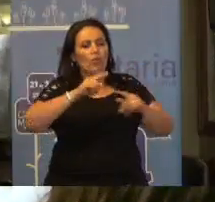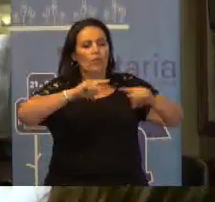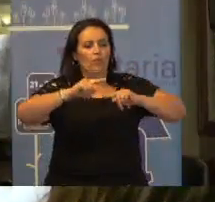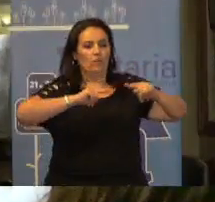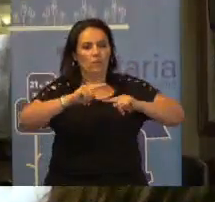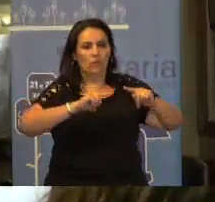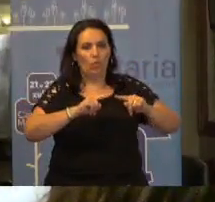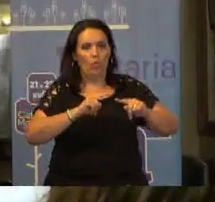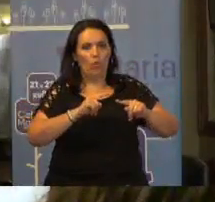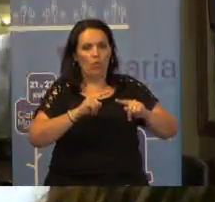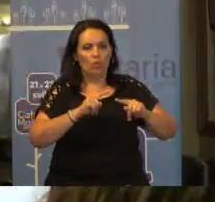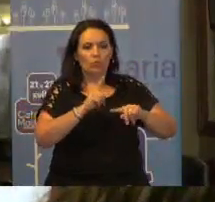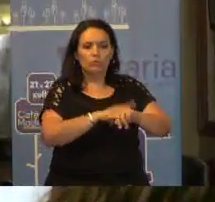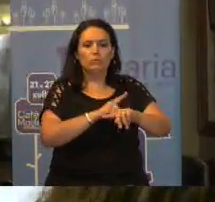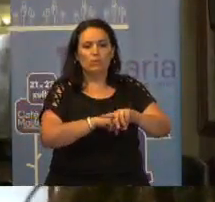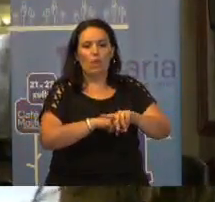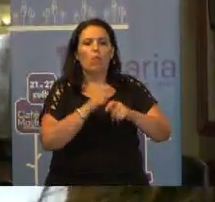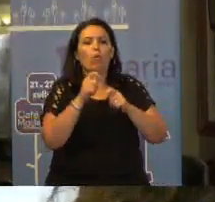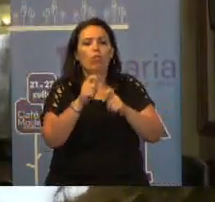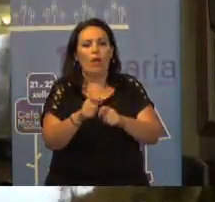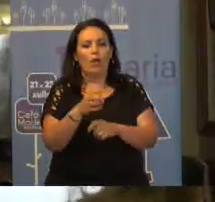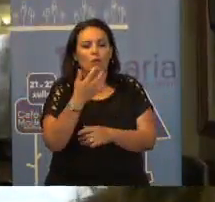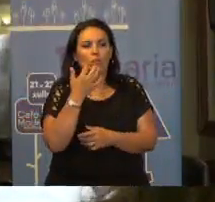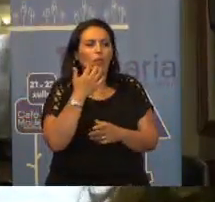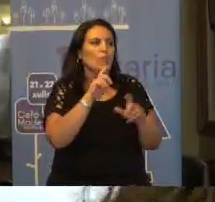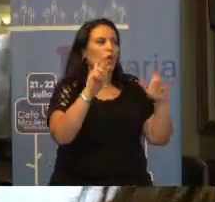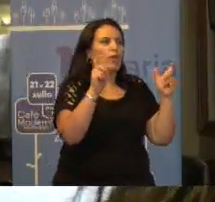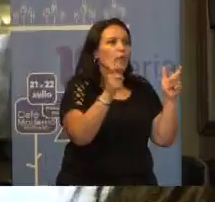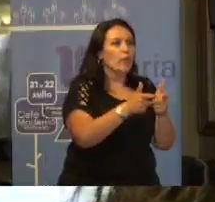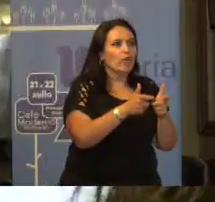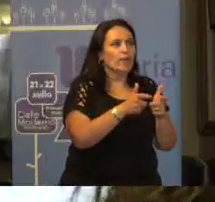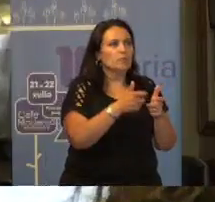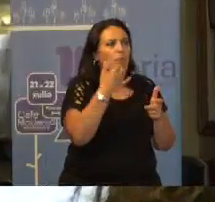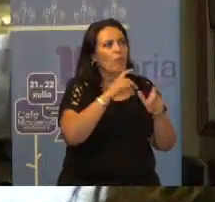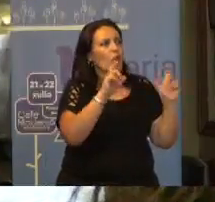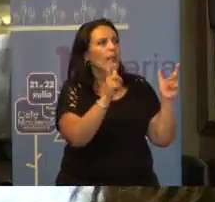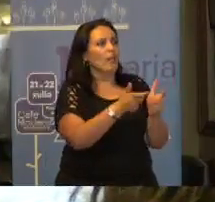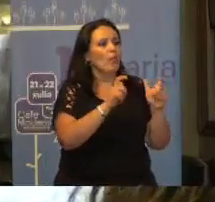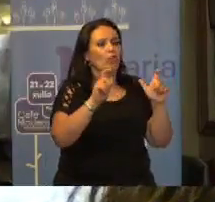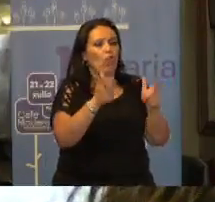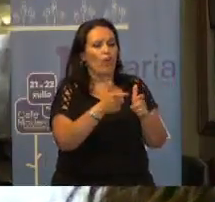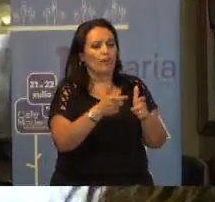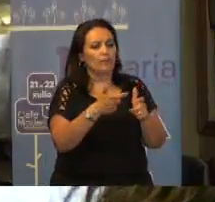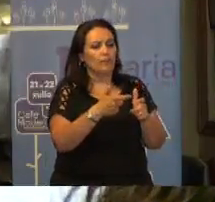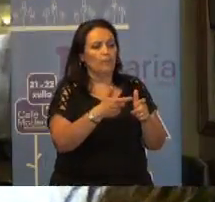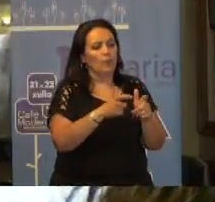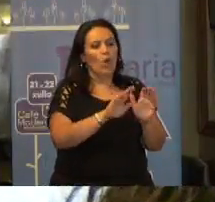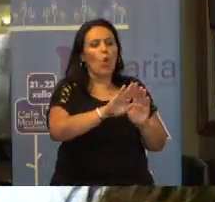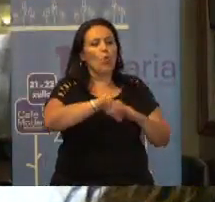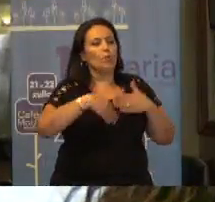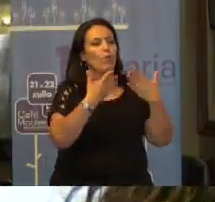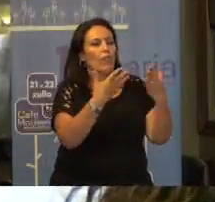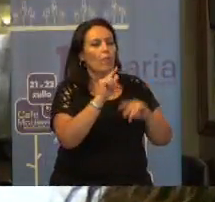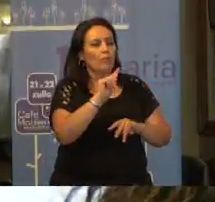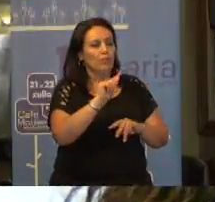iso, porque claro, se te ocupas, se das reunións, isto queda os últimos 10 minutos, iso non